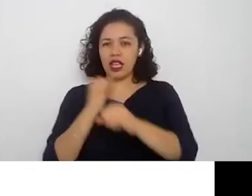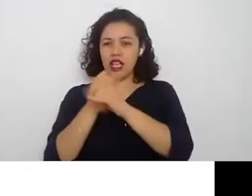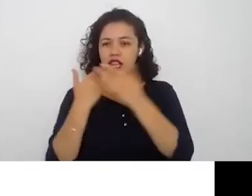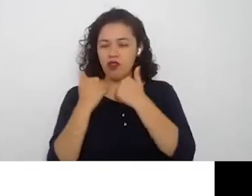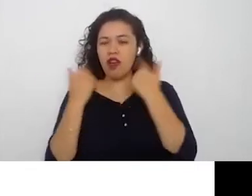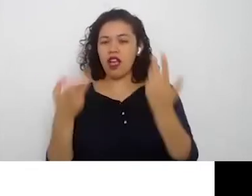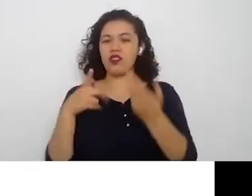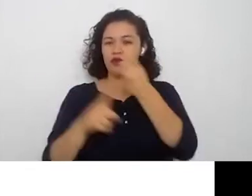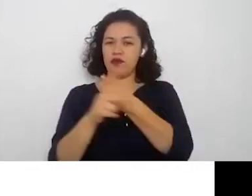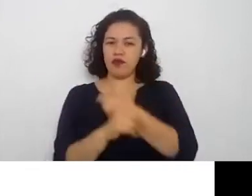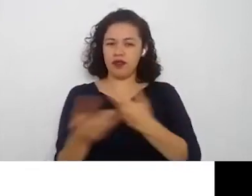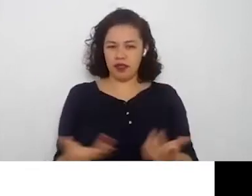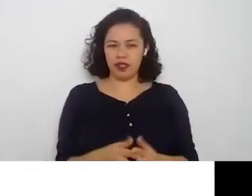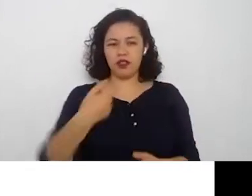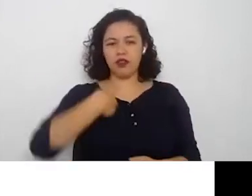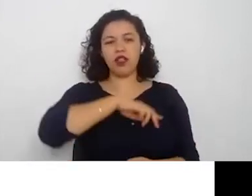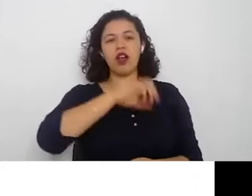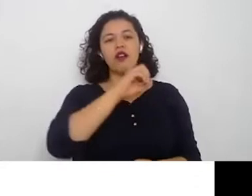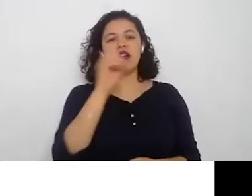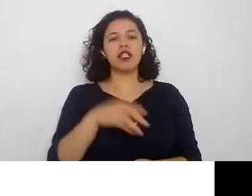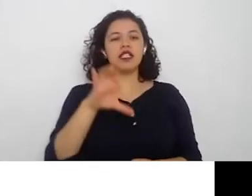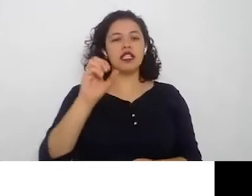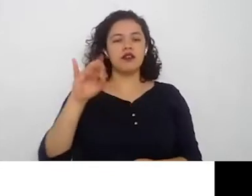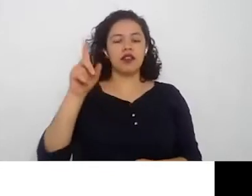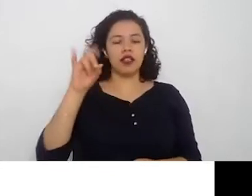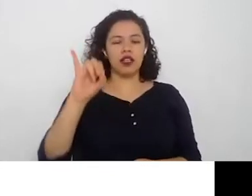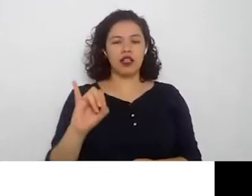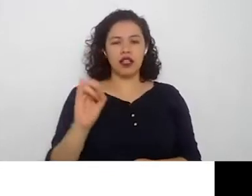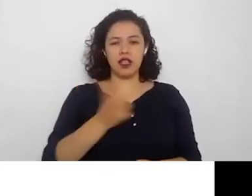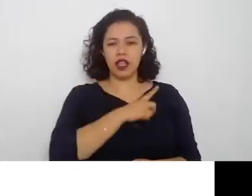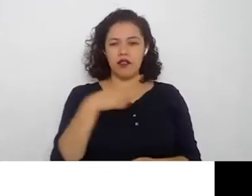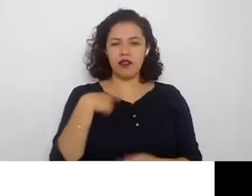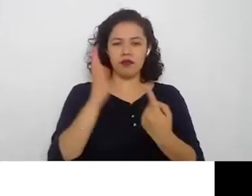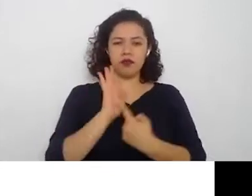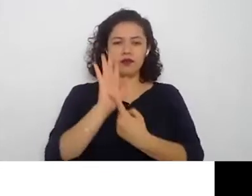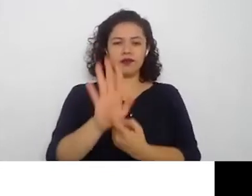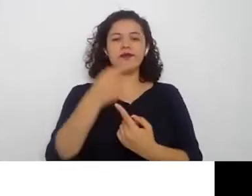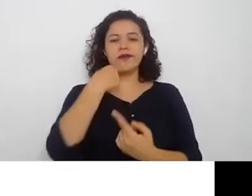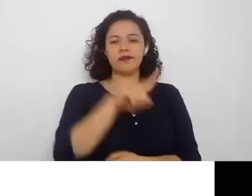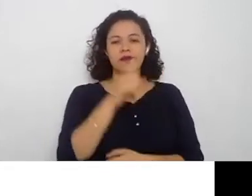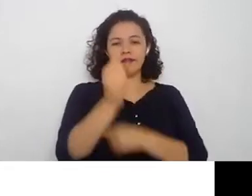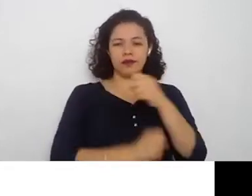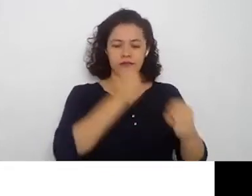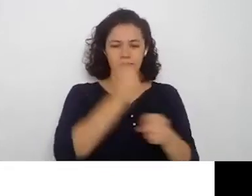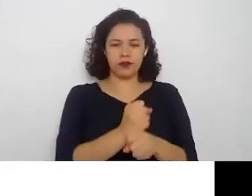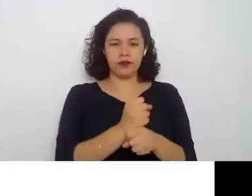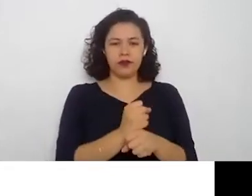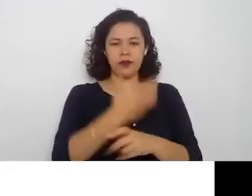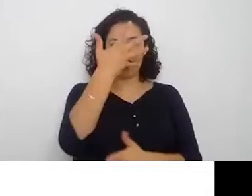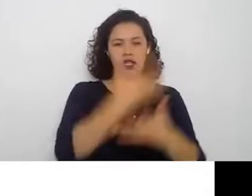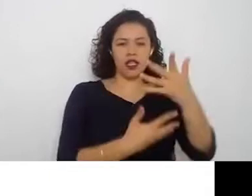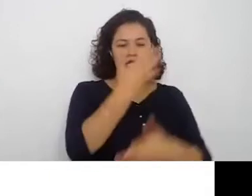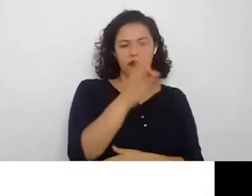otra de nuestras obligaciones con el CFDI, pues deberemos de presentar en nuestra declaración anual, a más tardar del 15 de